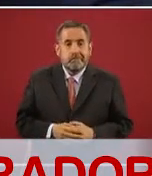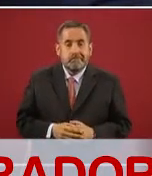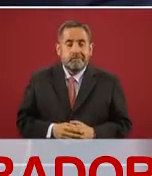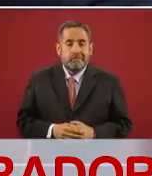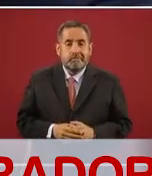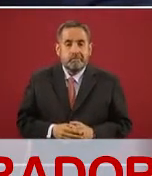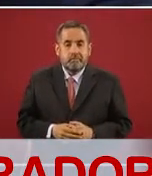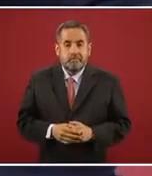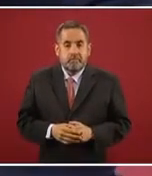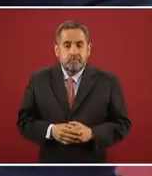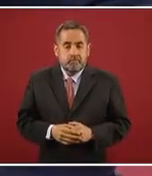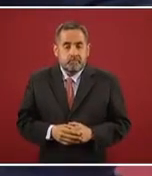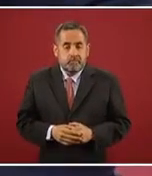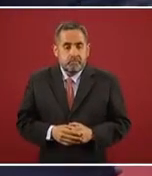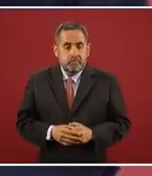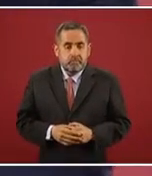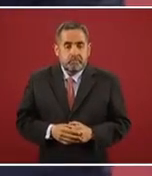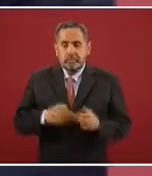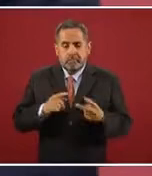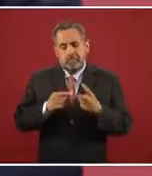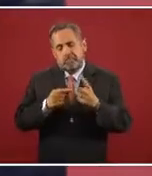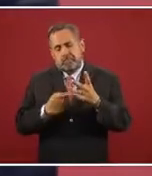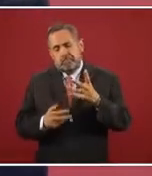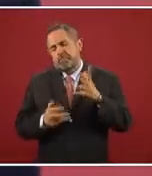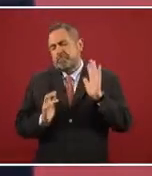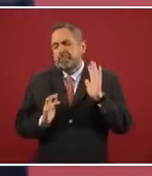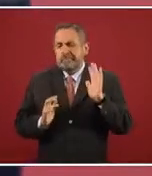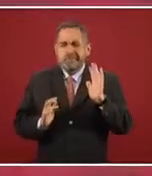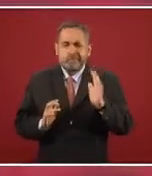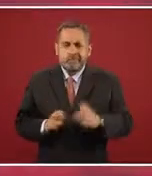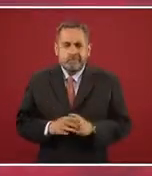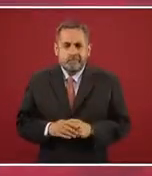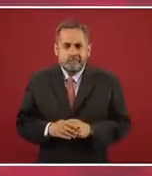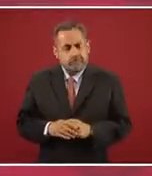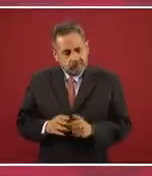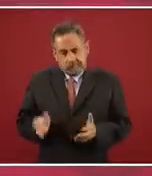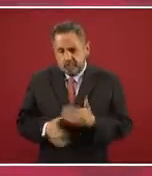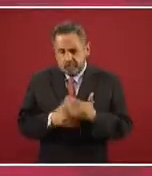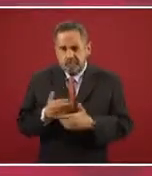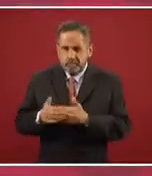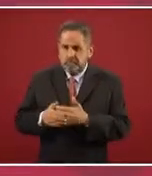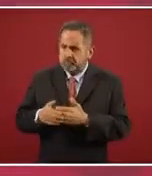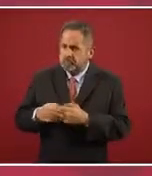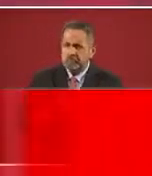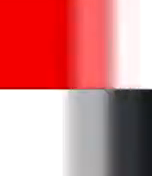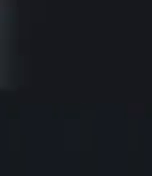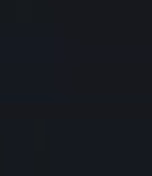Lo demás va caminando.